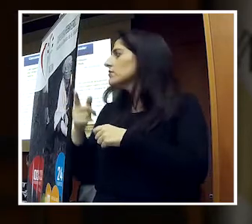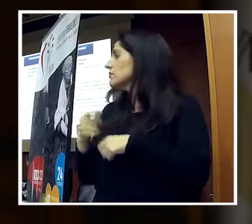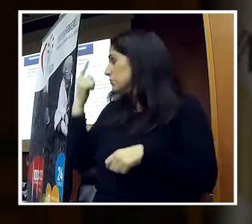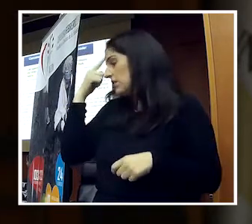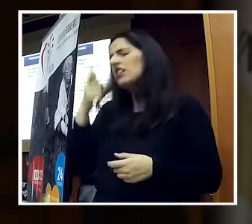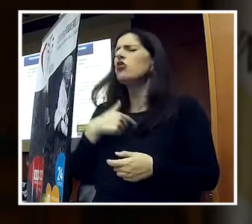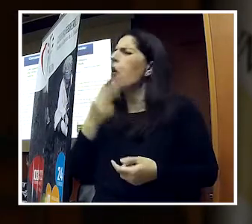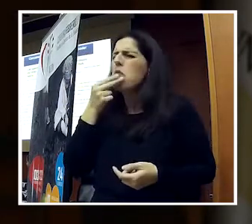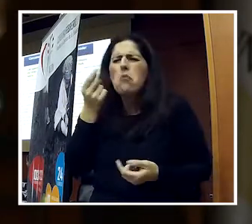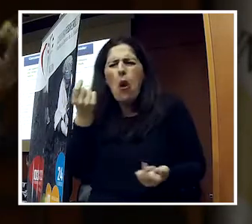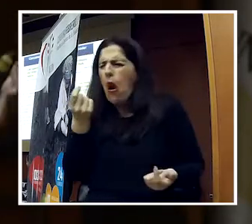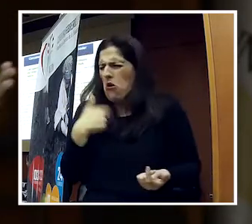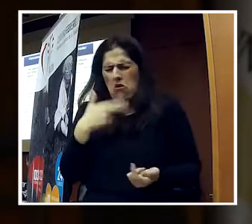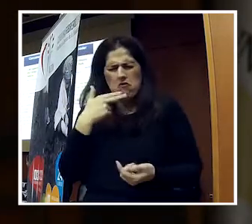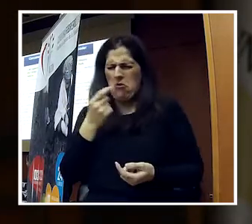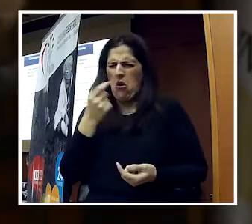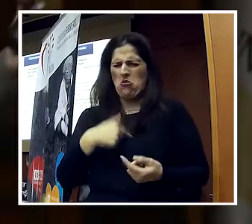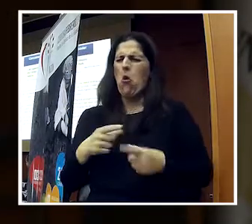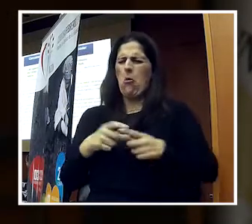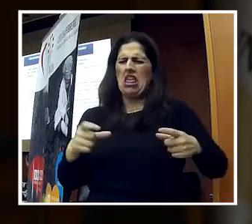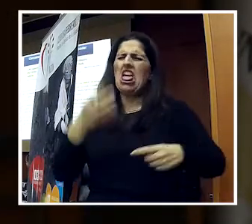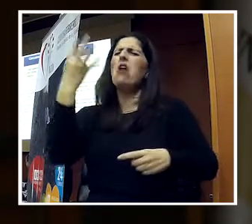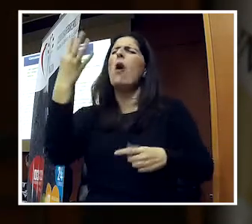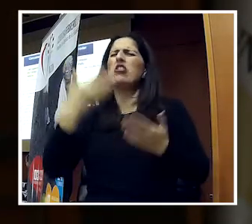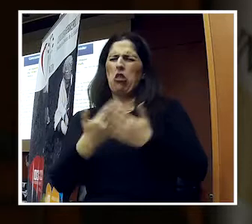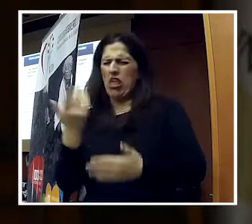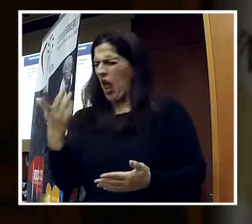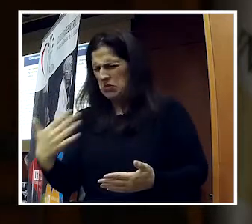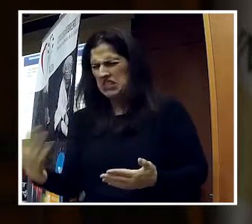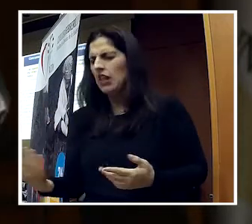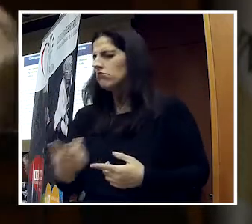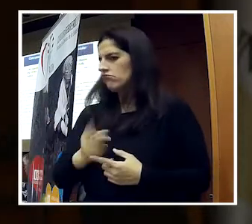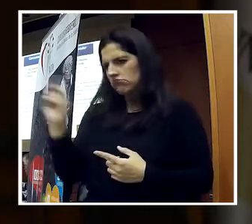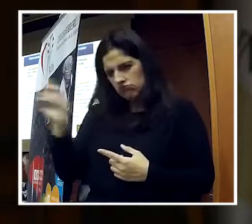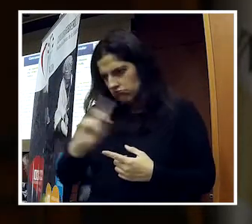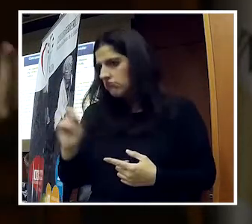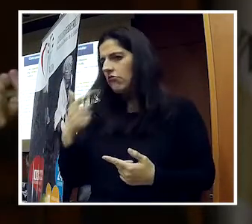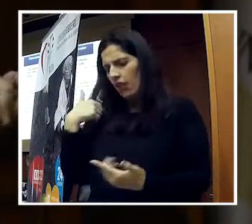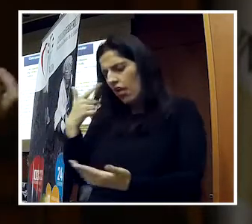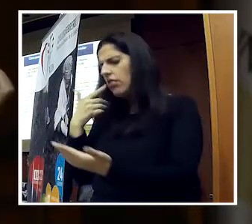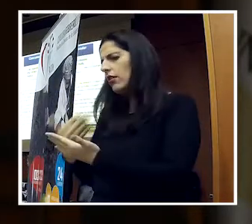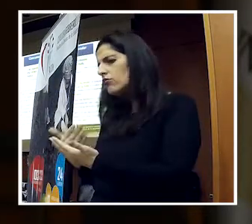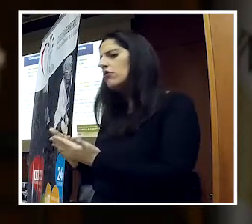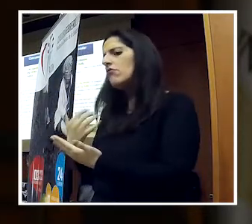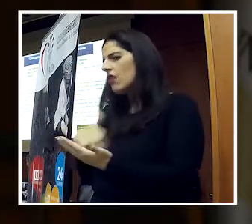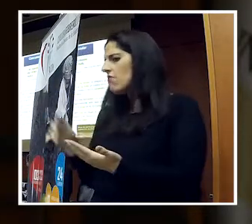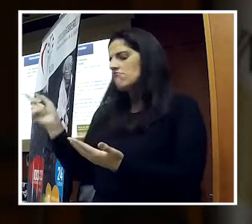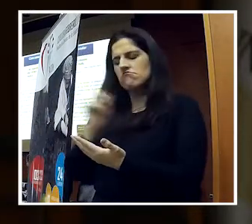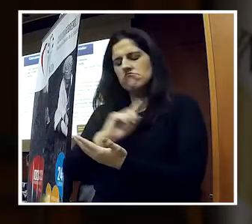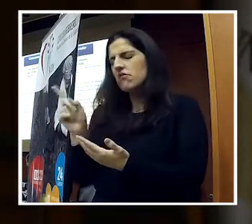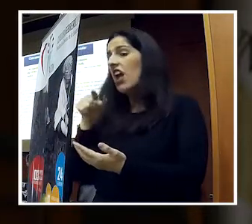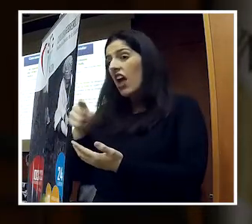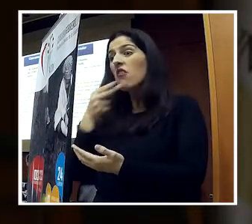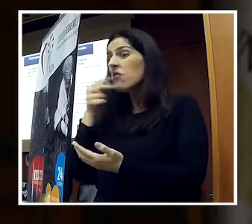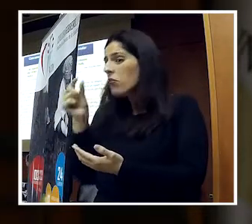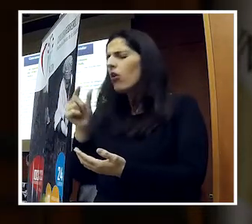fumadores de poca cantidad que decimos, bueno, que no pasa nada, porque fume 3, 4, 5 cigarrillos al día, pues ya tenemos datos concluyentes de que nos hacen ver que incluso esas